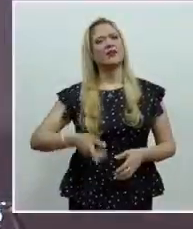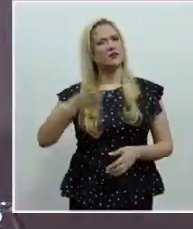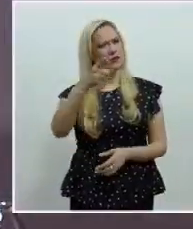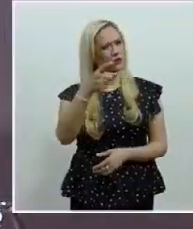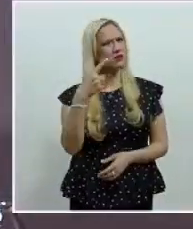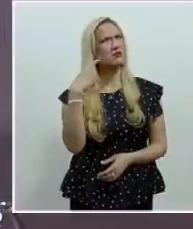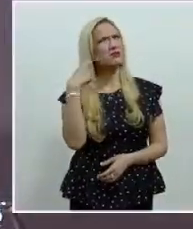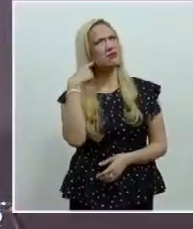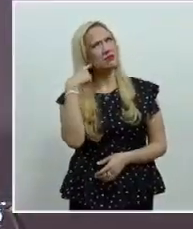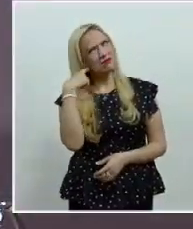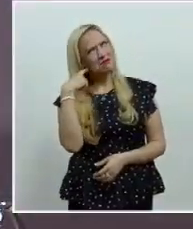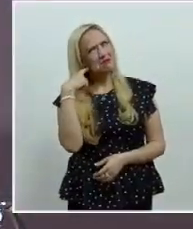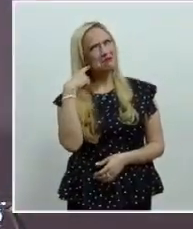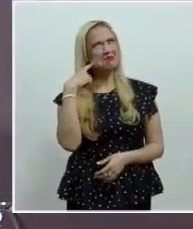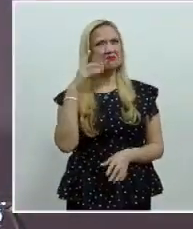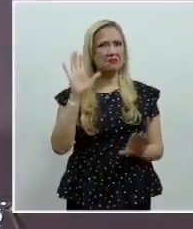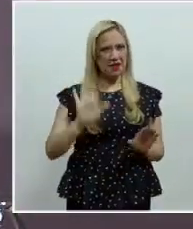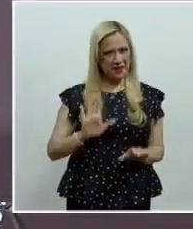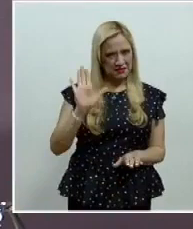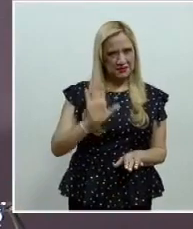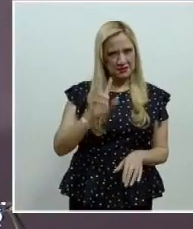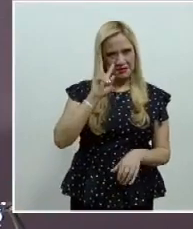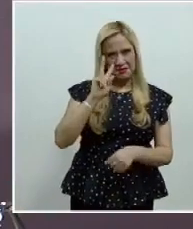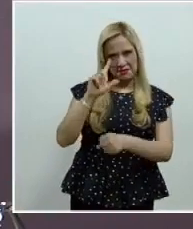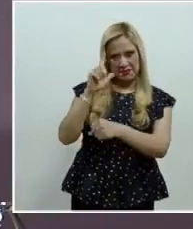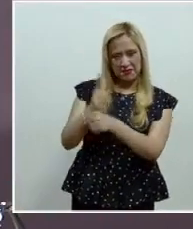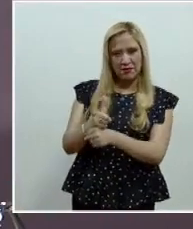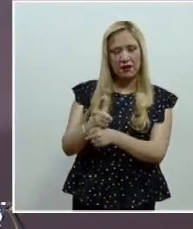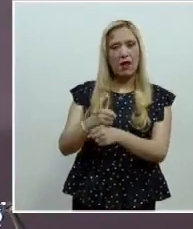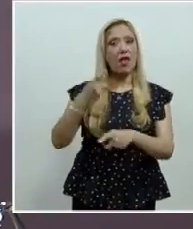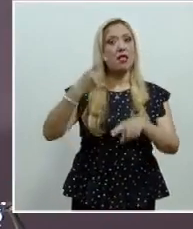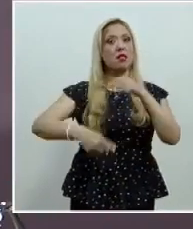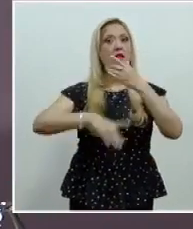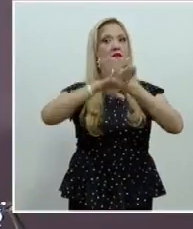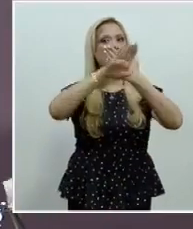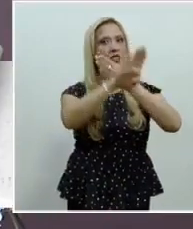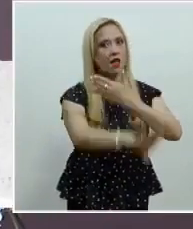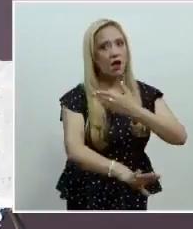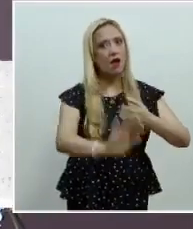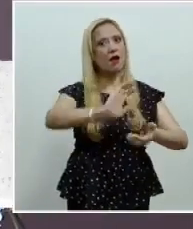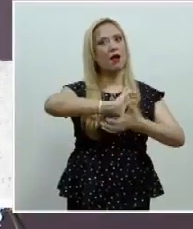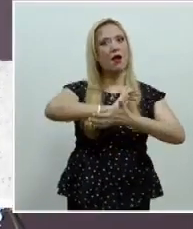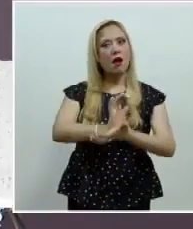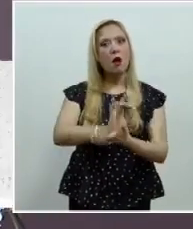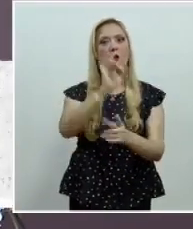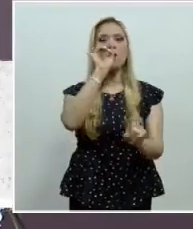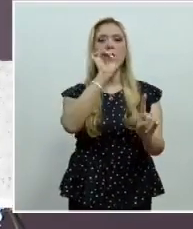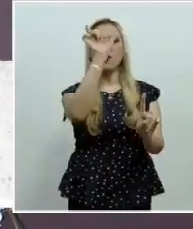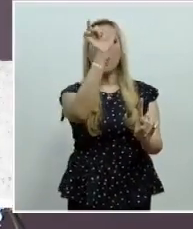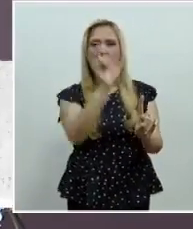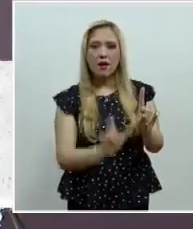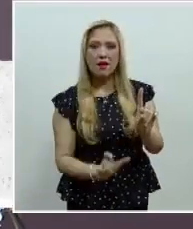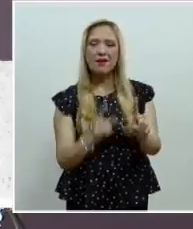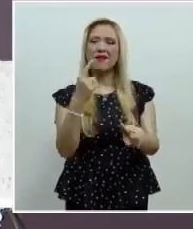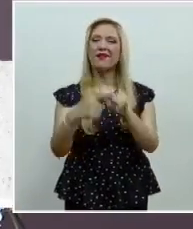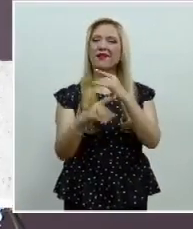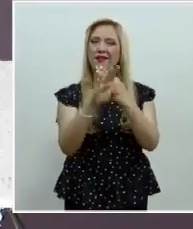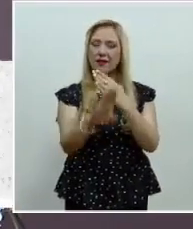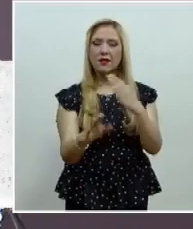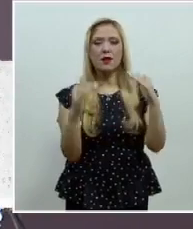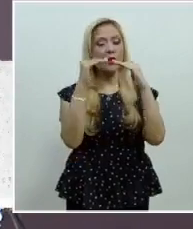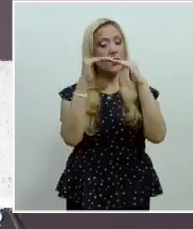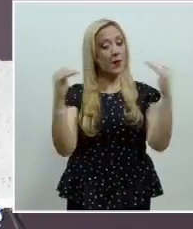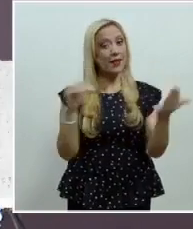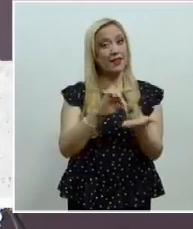Seguro que has escuchado que para evitar la discriminación por razones de género, para identificar estereotipos y para garantizar el derecho a